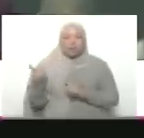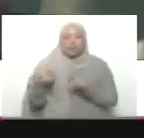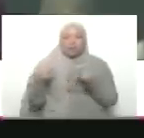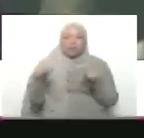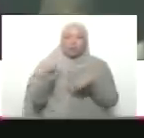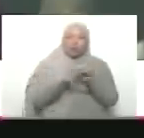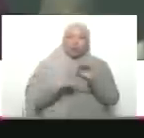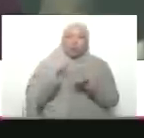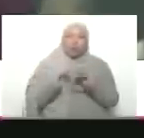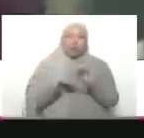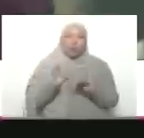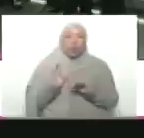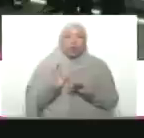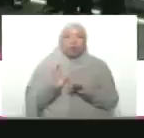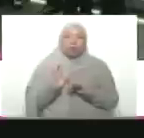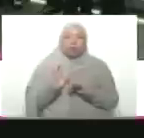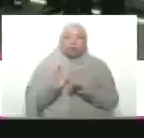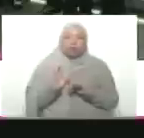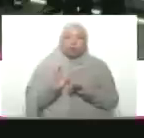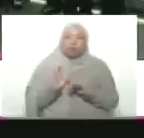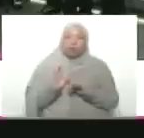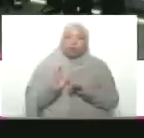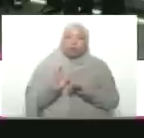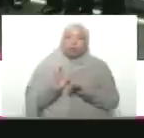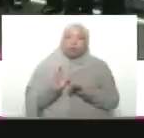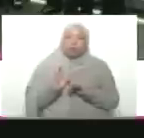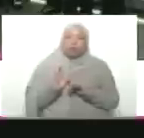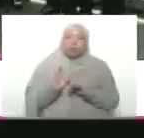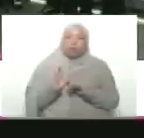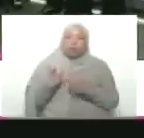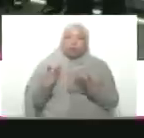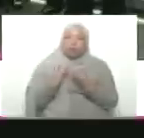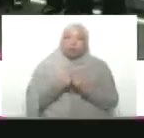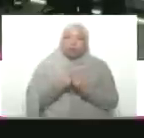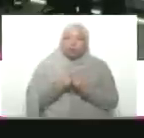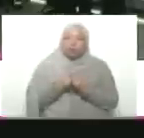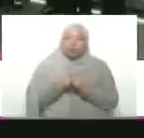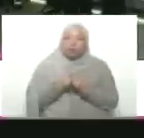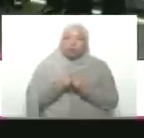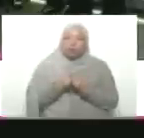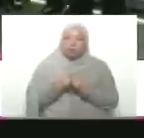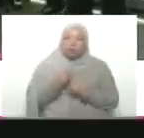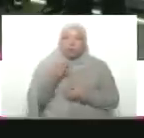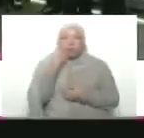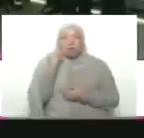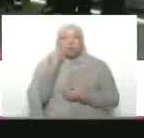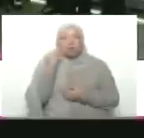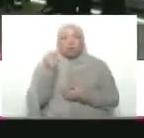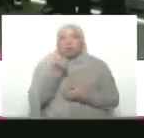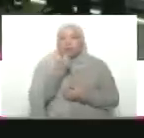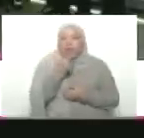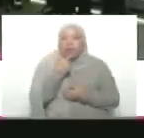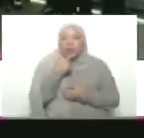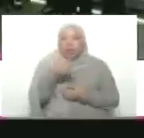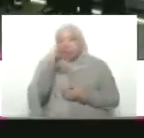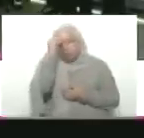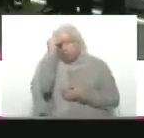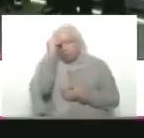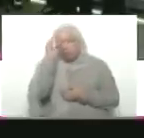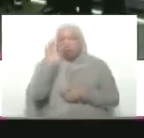de percusi Ernesto Javier compañero la experiencia tan maravillosa de aprender